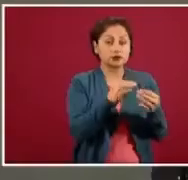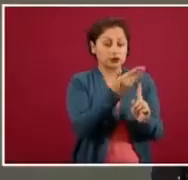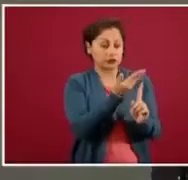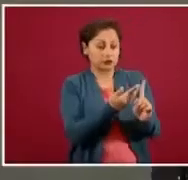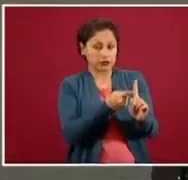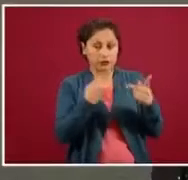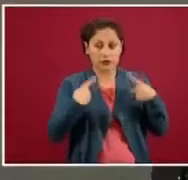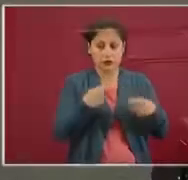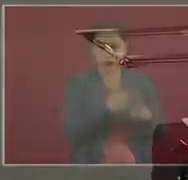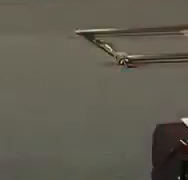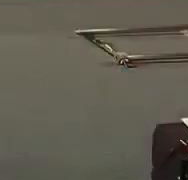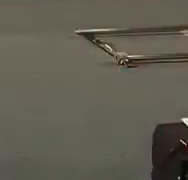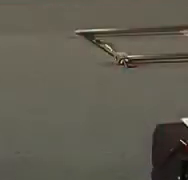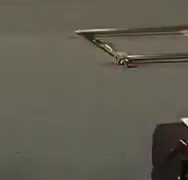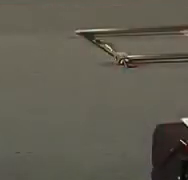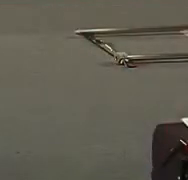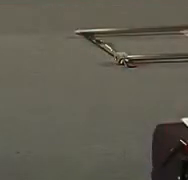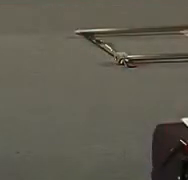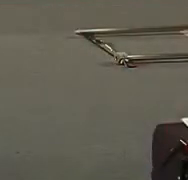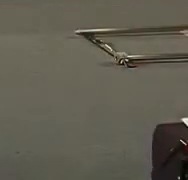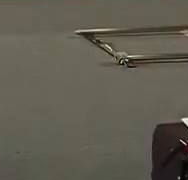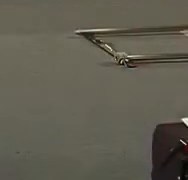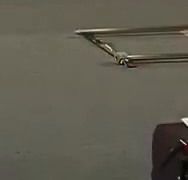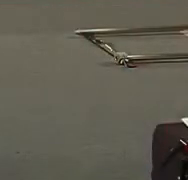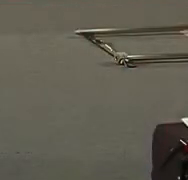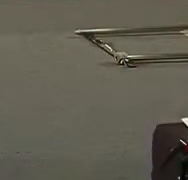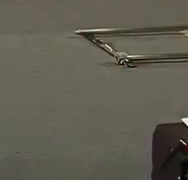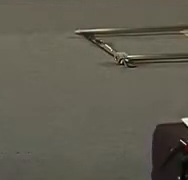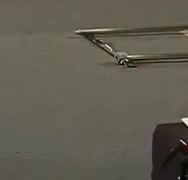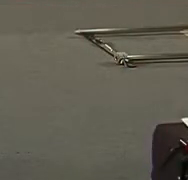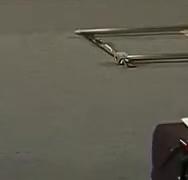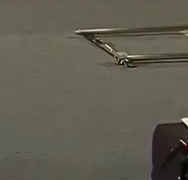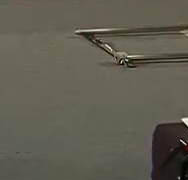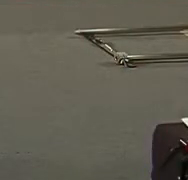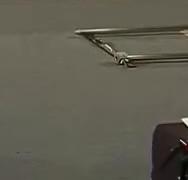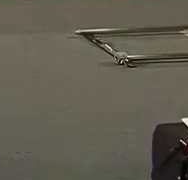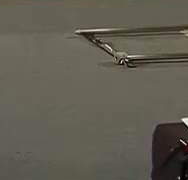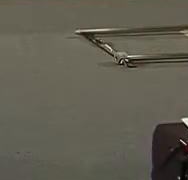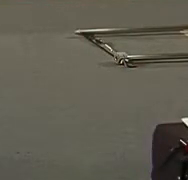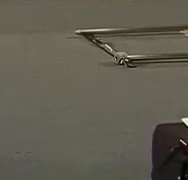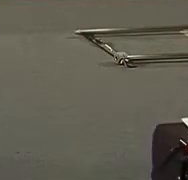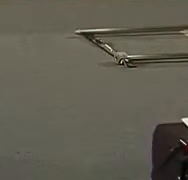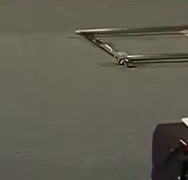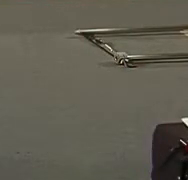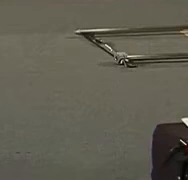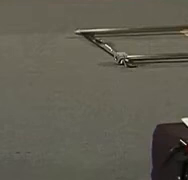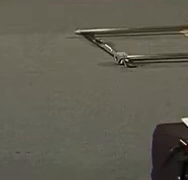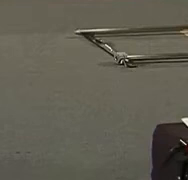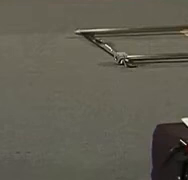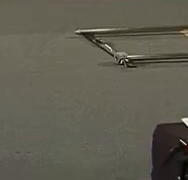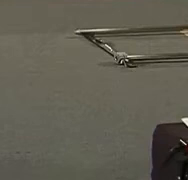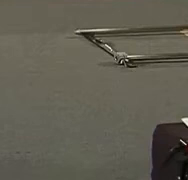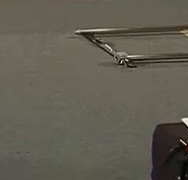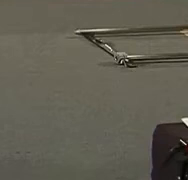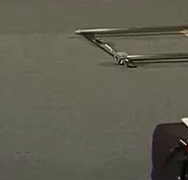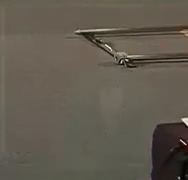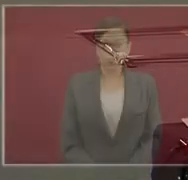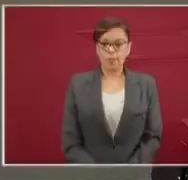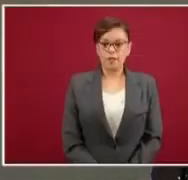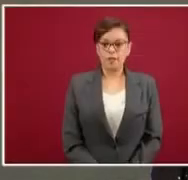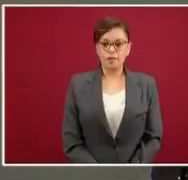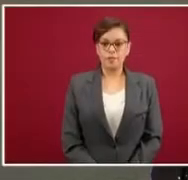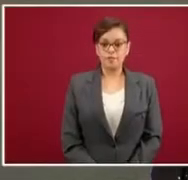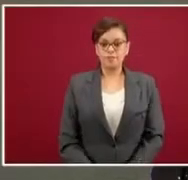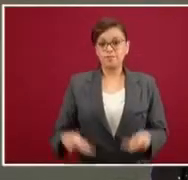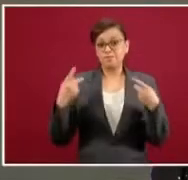Está obligada y obligado a dirigirse al propio paciente si el paciente está en condiciones de recibir información.